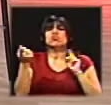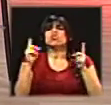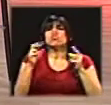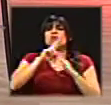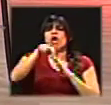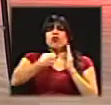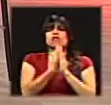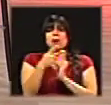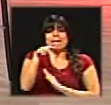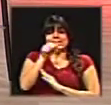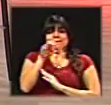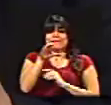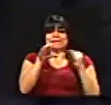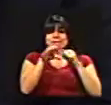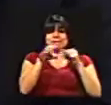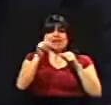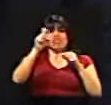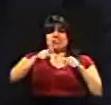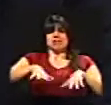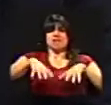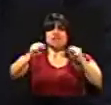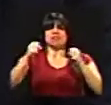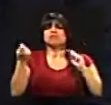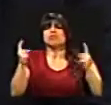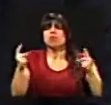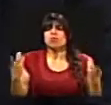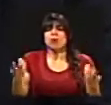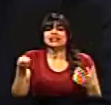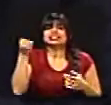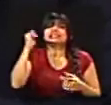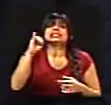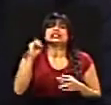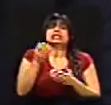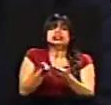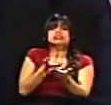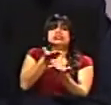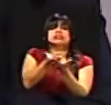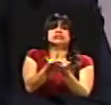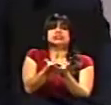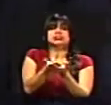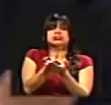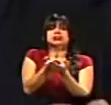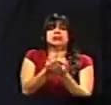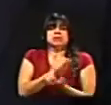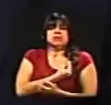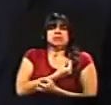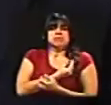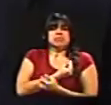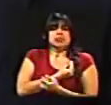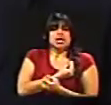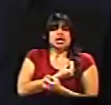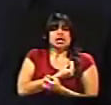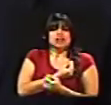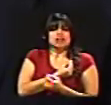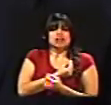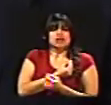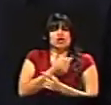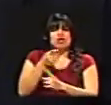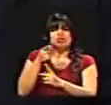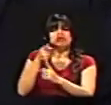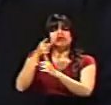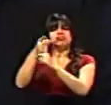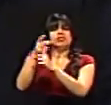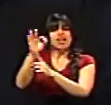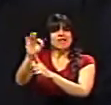el PAC en el caso de que se plantee una campaña de miedo orientada específicamente hacia